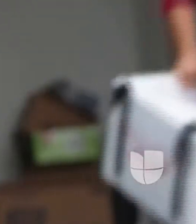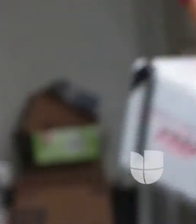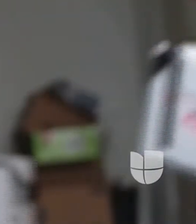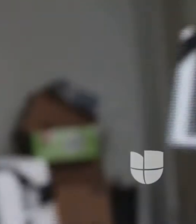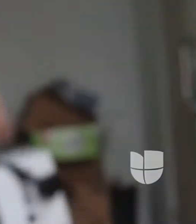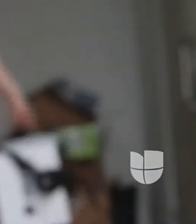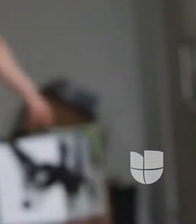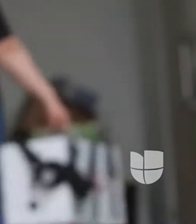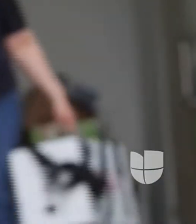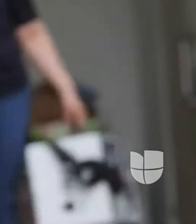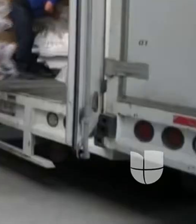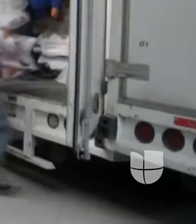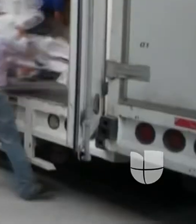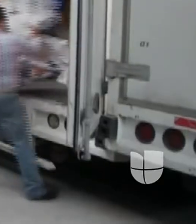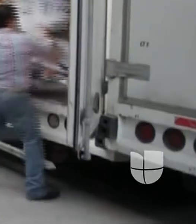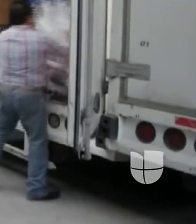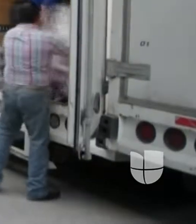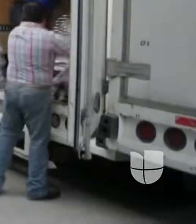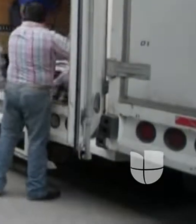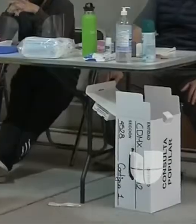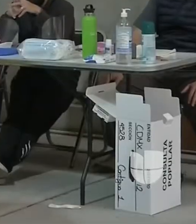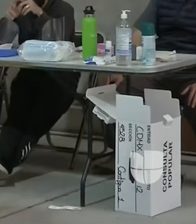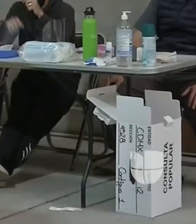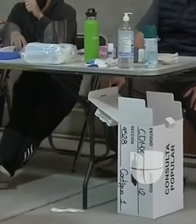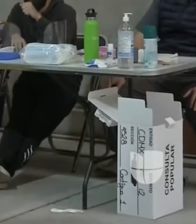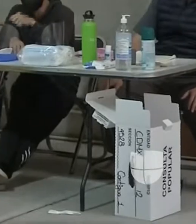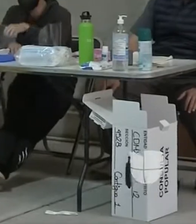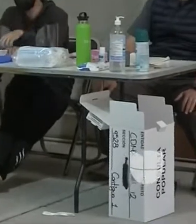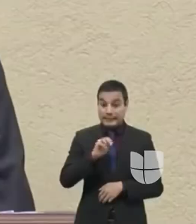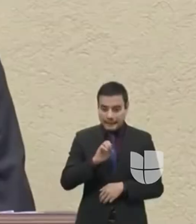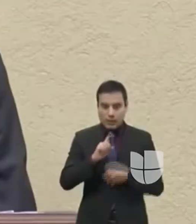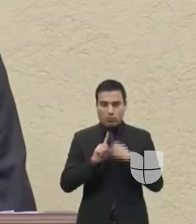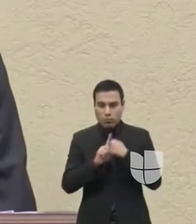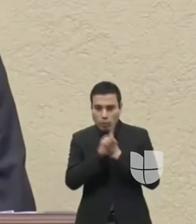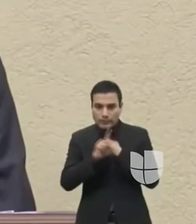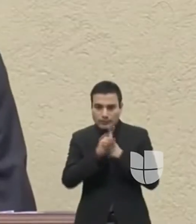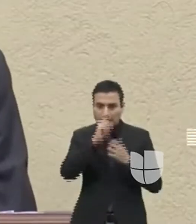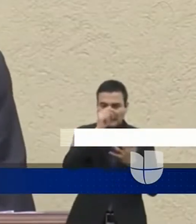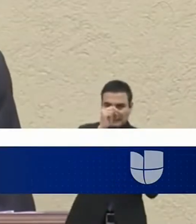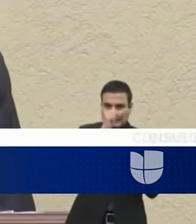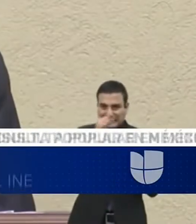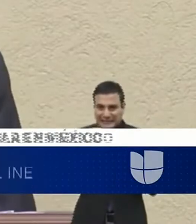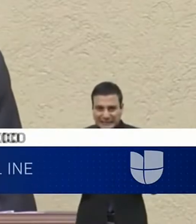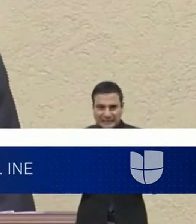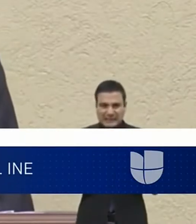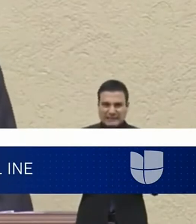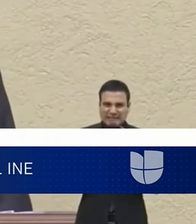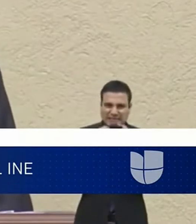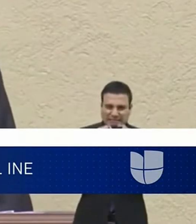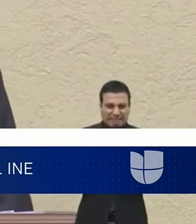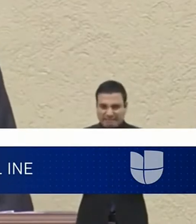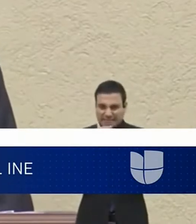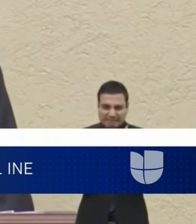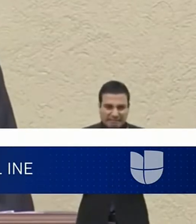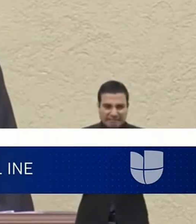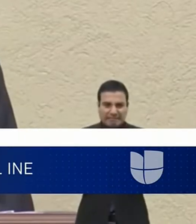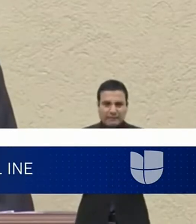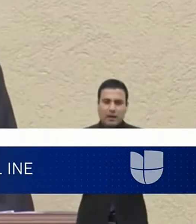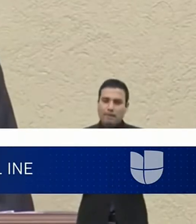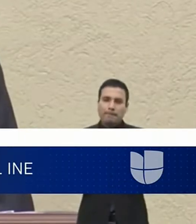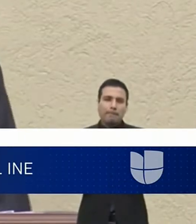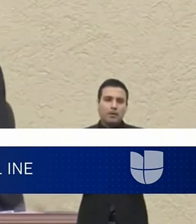pesar de todos los contratiempos que tuvieron que sortear, fue una votación exitosa. Y ha tenido que superar las falsas narrativas